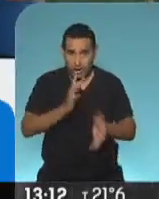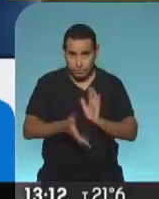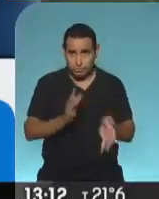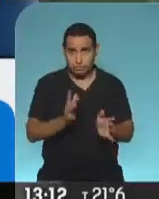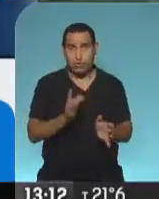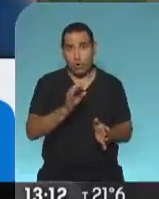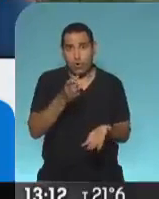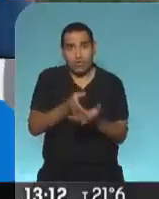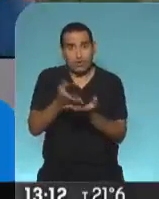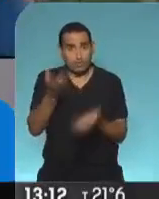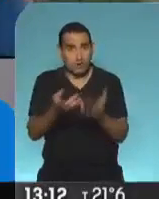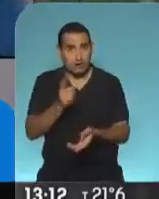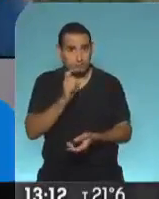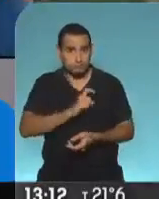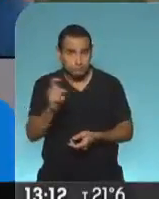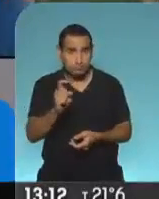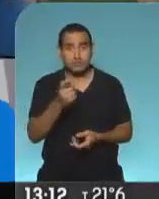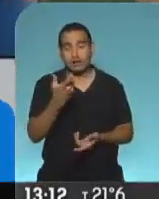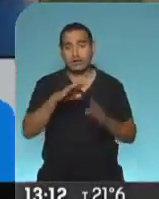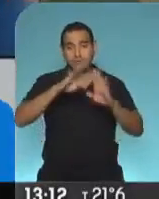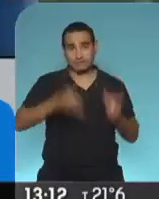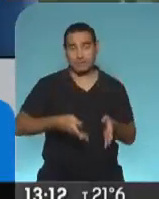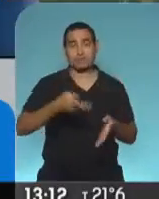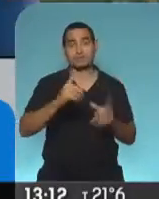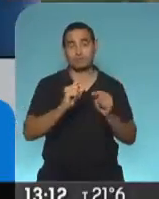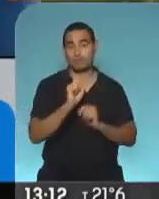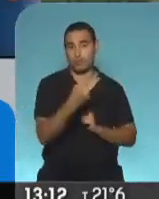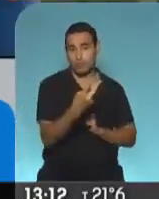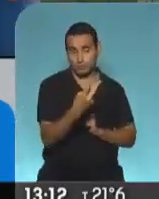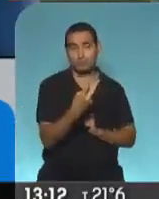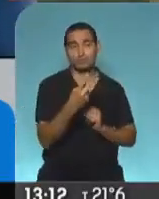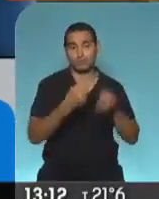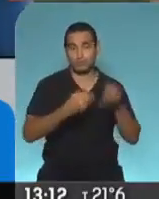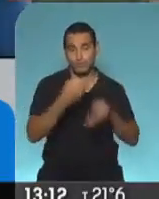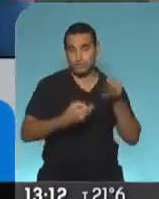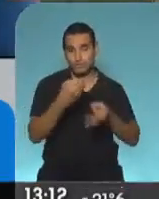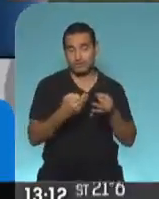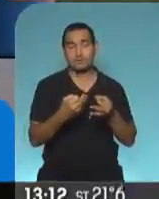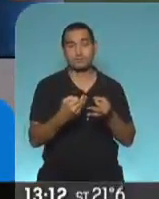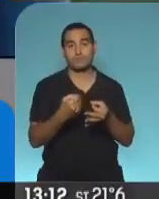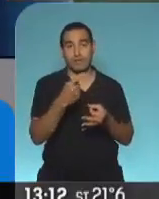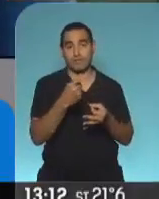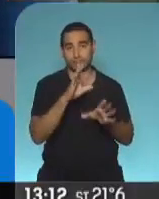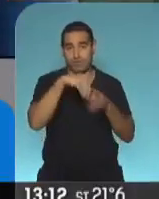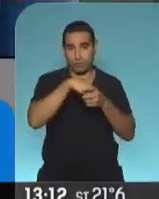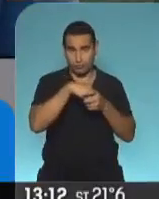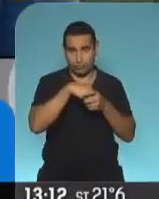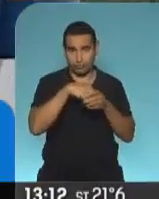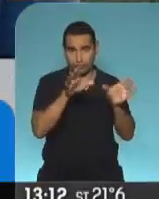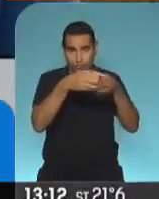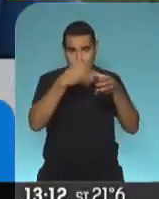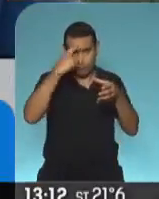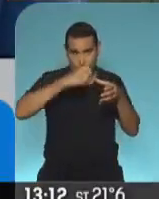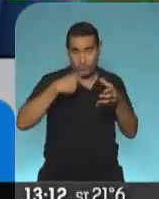lesa humanidad. La propia Sala 2 de la Cámara Federal de Casación Penal, que es parte del tribunal que